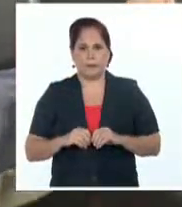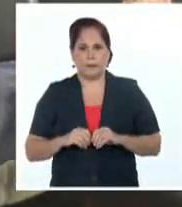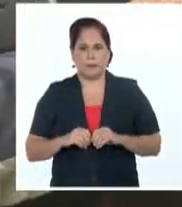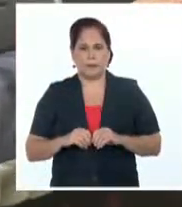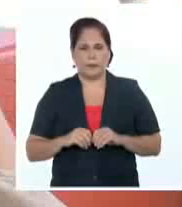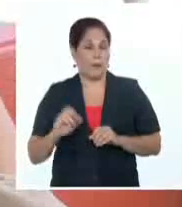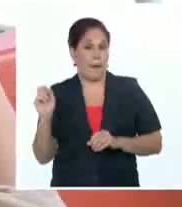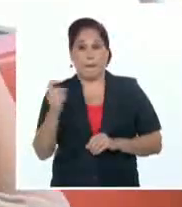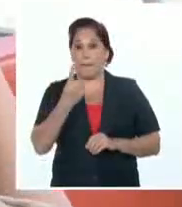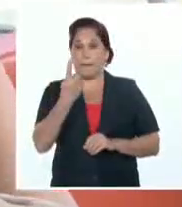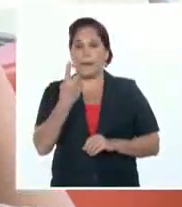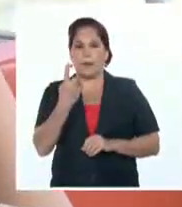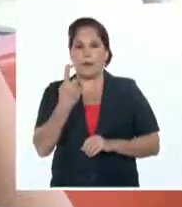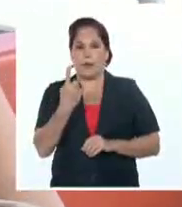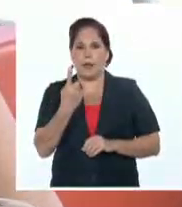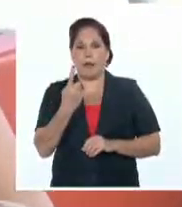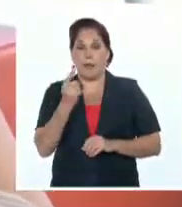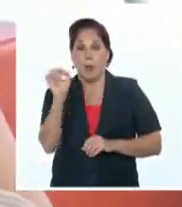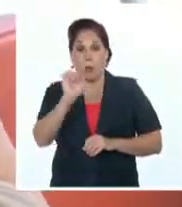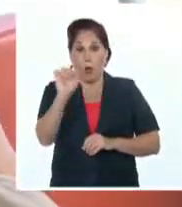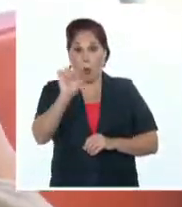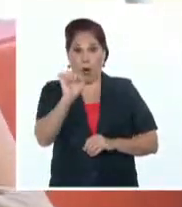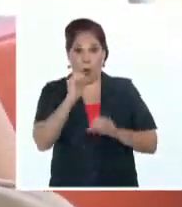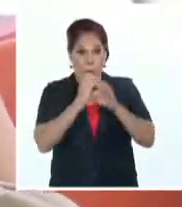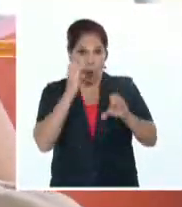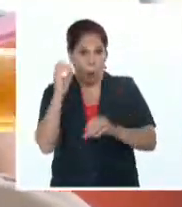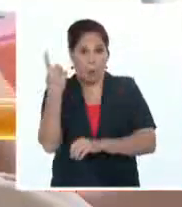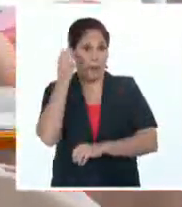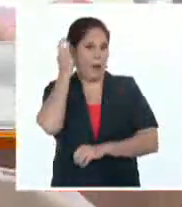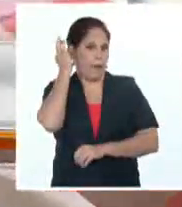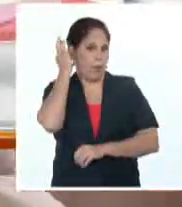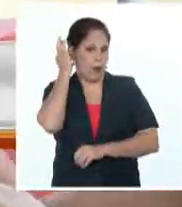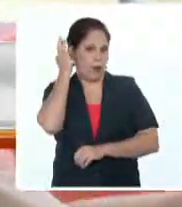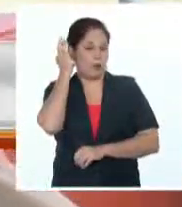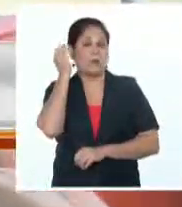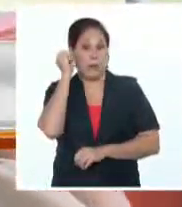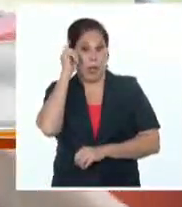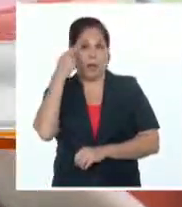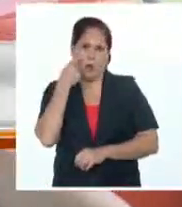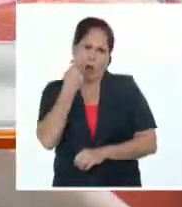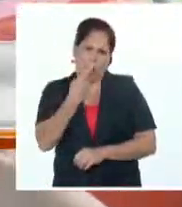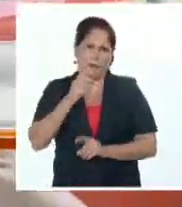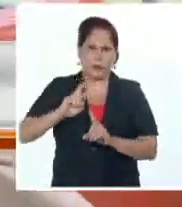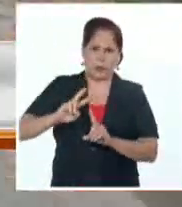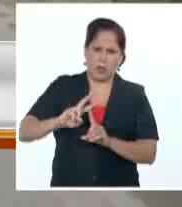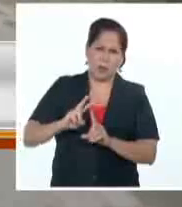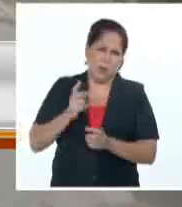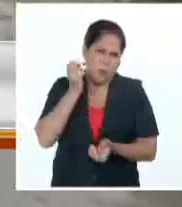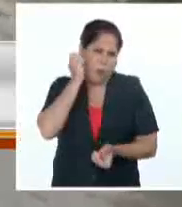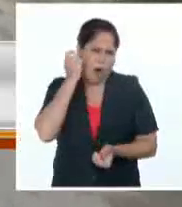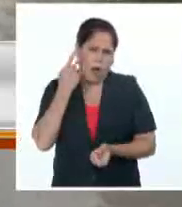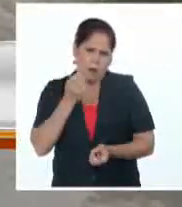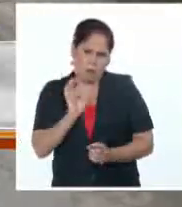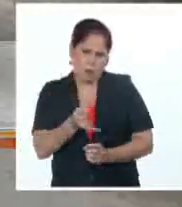Primera vez que monto con una mujer manejando una guagua, pero sí la he visto por la televisión, la he visto en otros